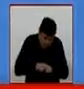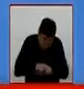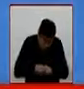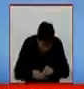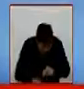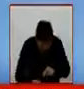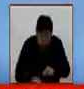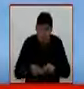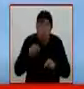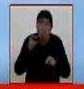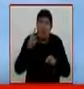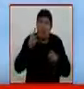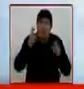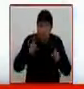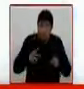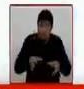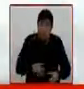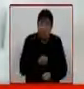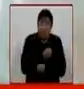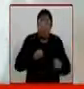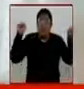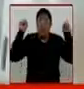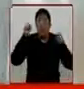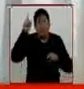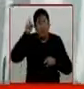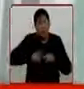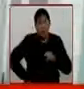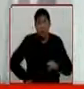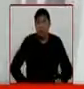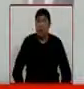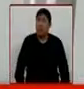tercera persona que intenta salvarlo, pero no pudo.